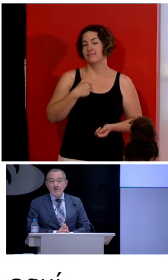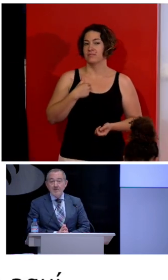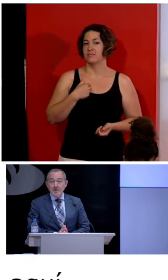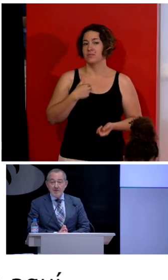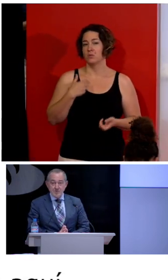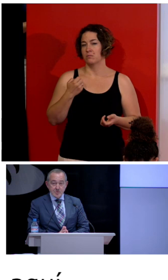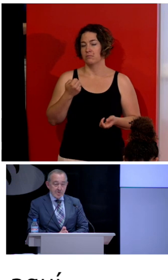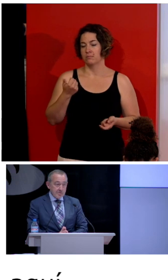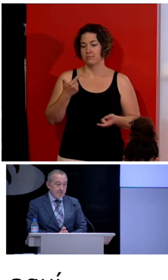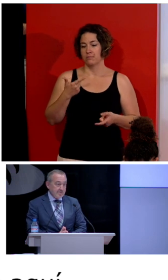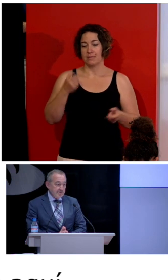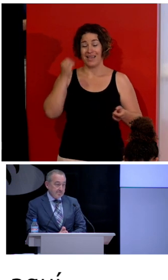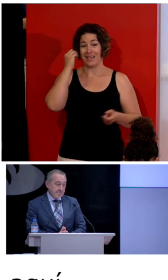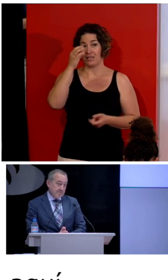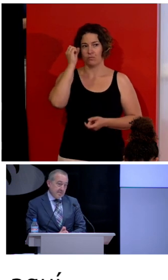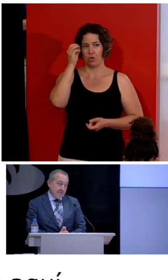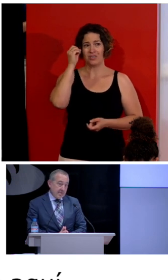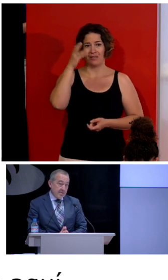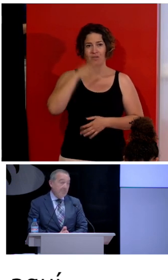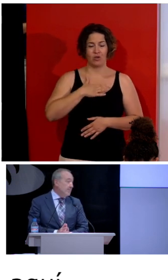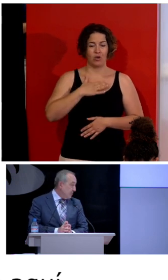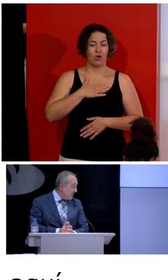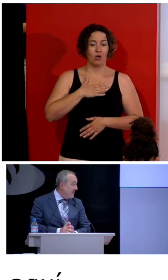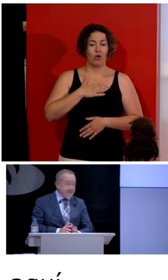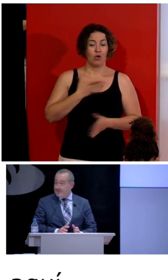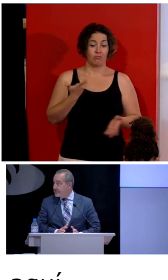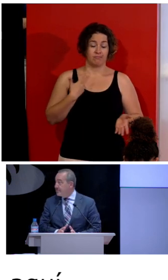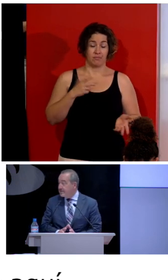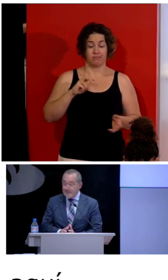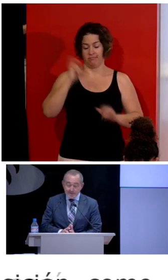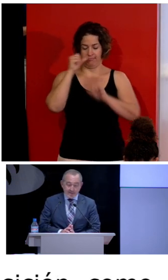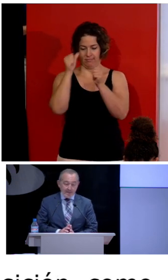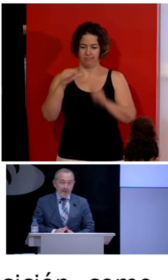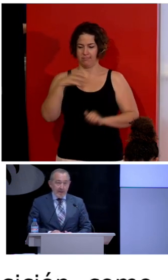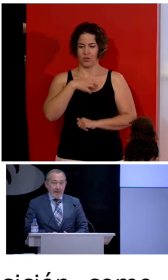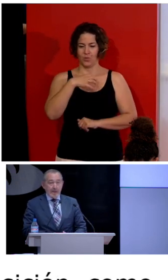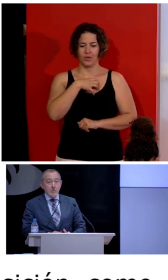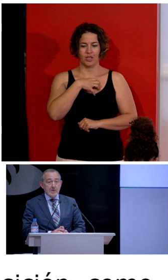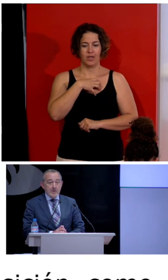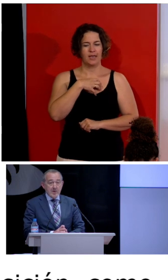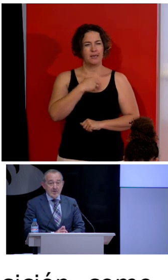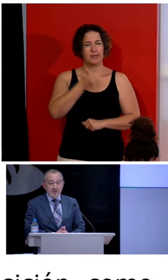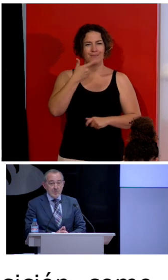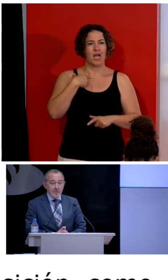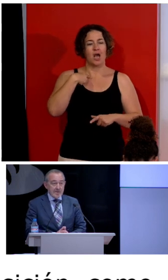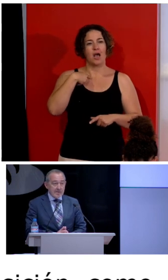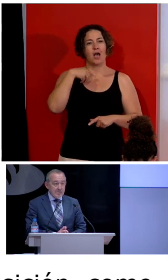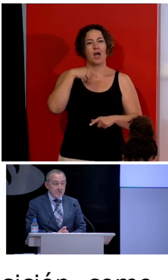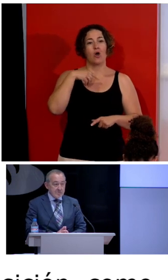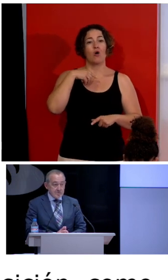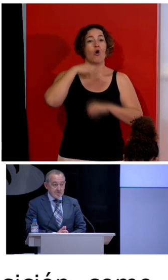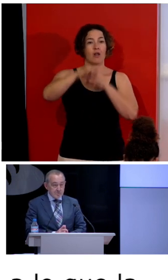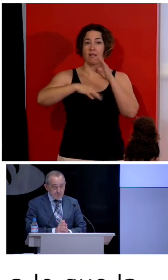Me voy a ceñir en la exposición, como no podía ser menos, evidentemente, a lo que la organización me ha